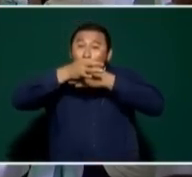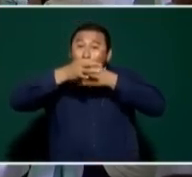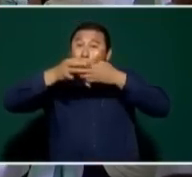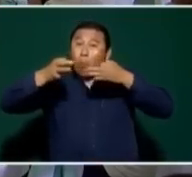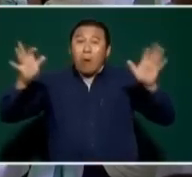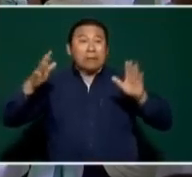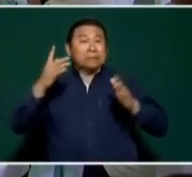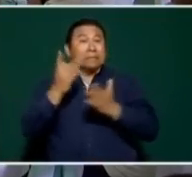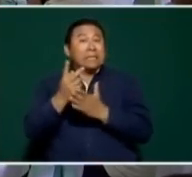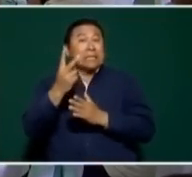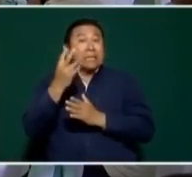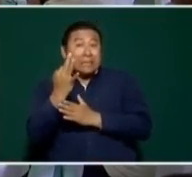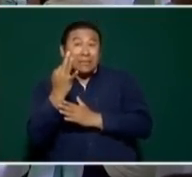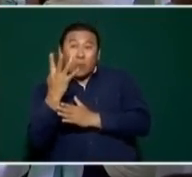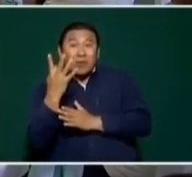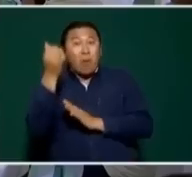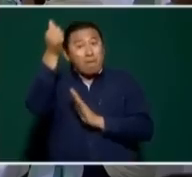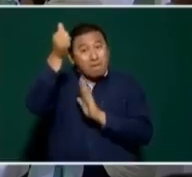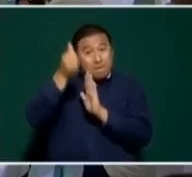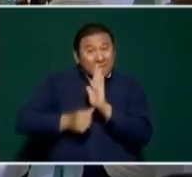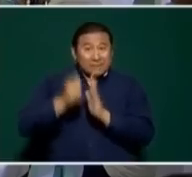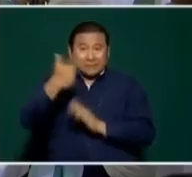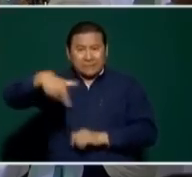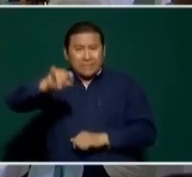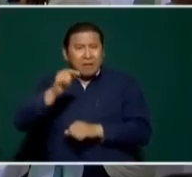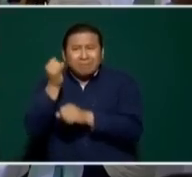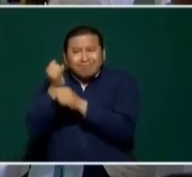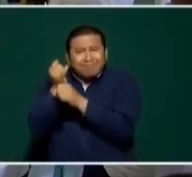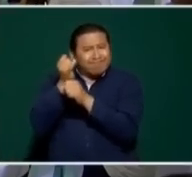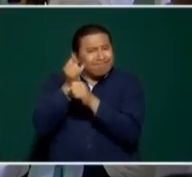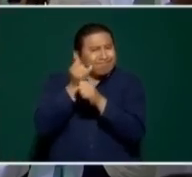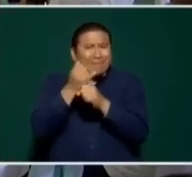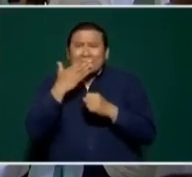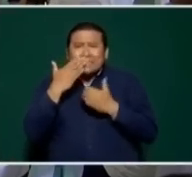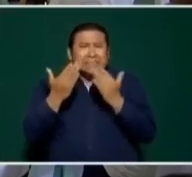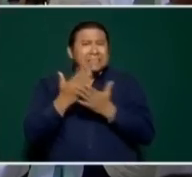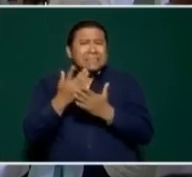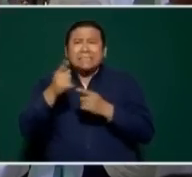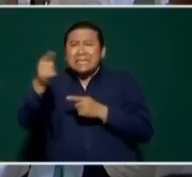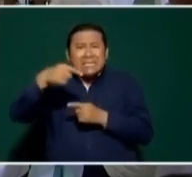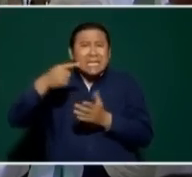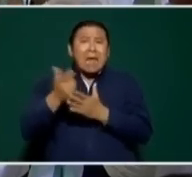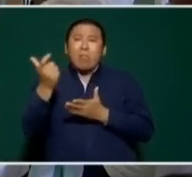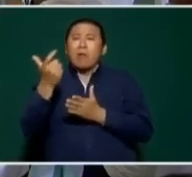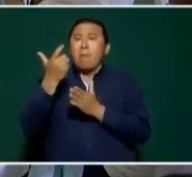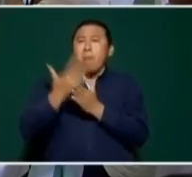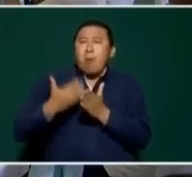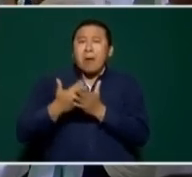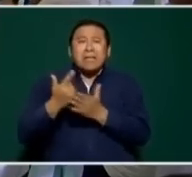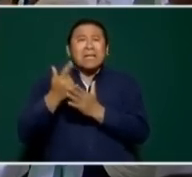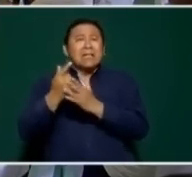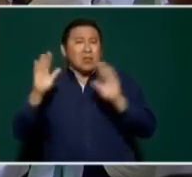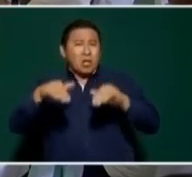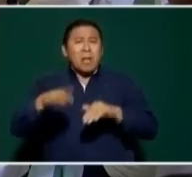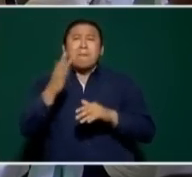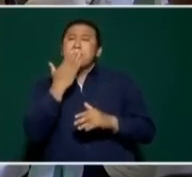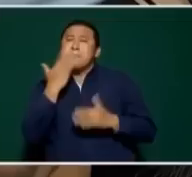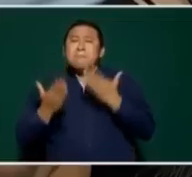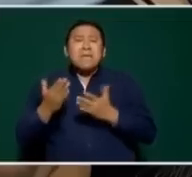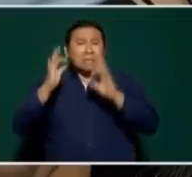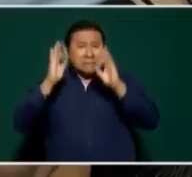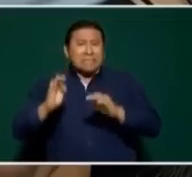va a estar cada 3 meses aquí en Quintana Roo, investigue y ya no se siga gastando tanto dinero. Está el Auditorio del Bienestar